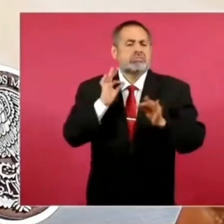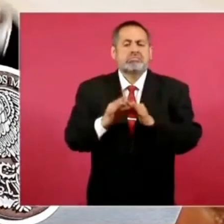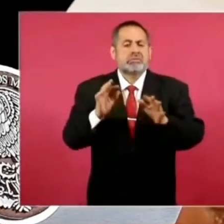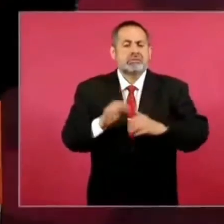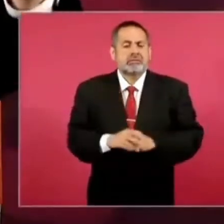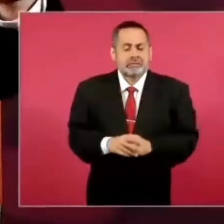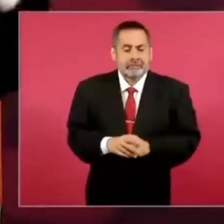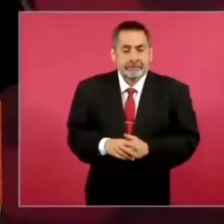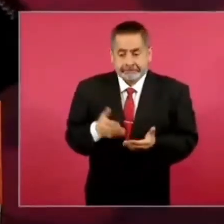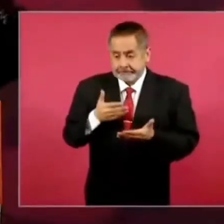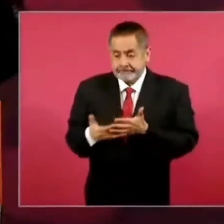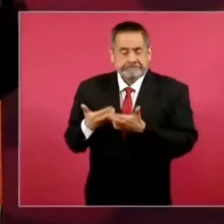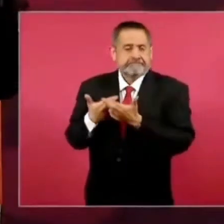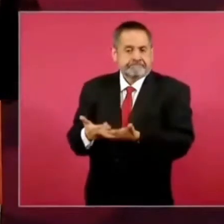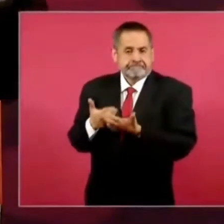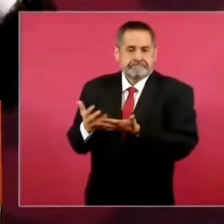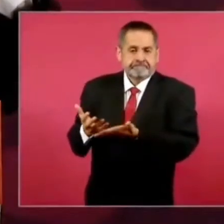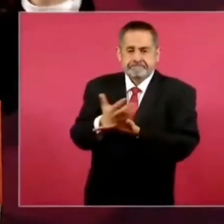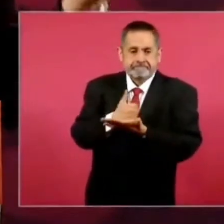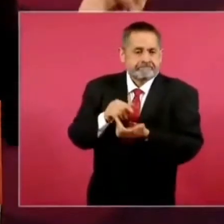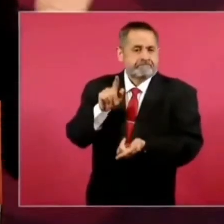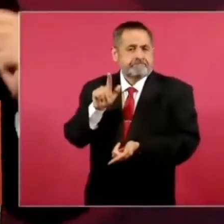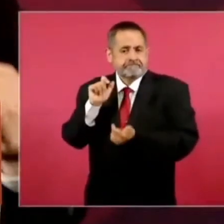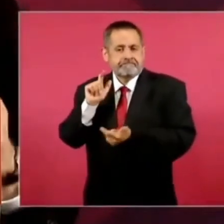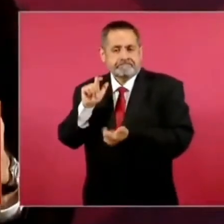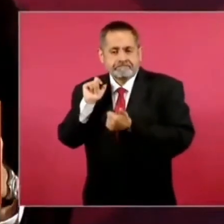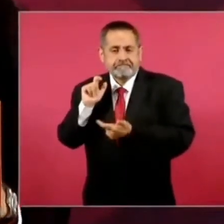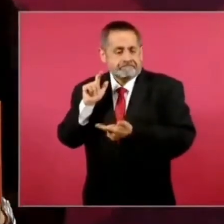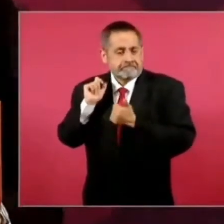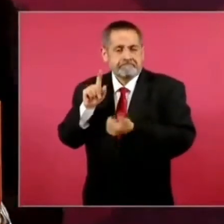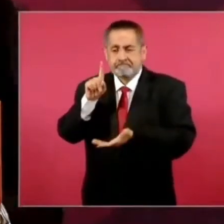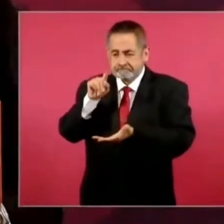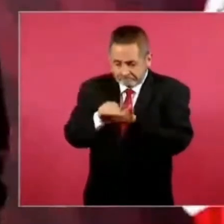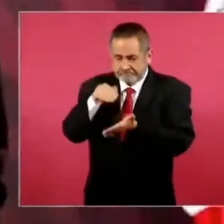Y ahora tenemos una utilidad como de $1,000 millones.